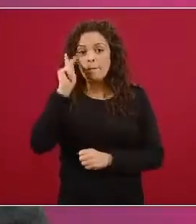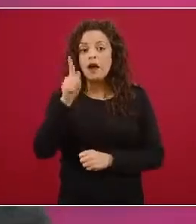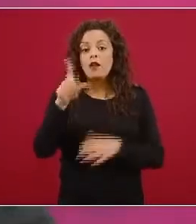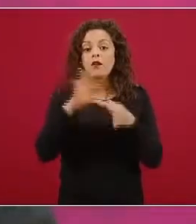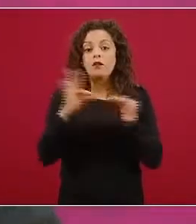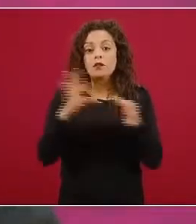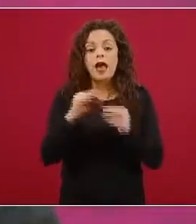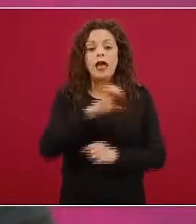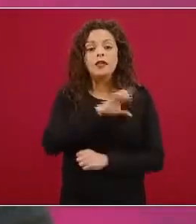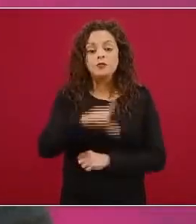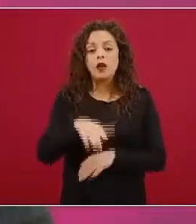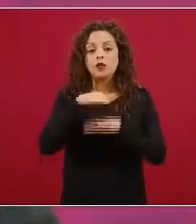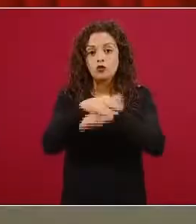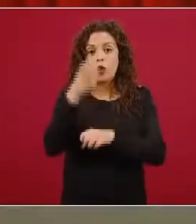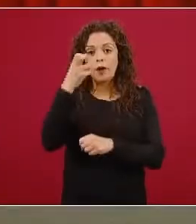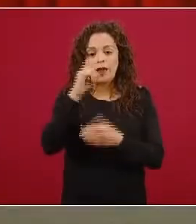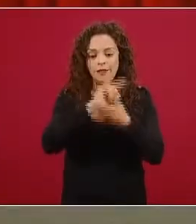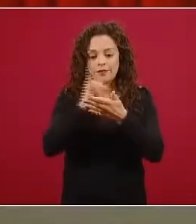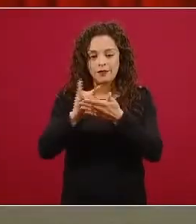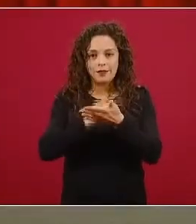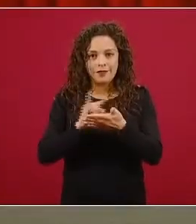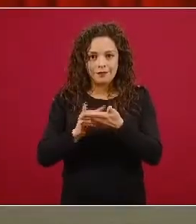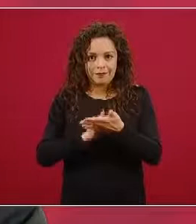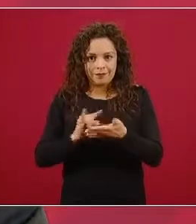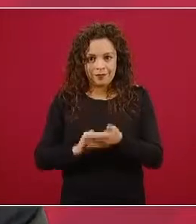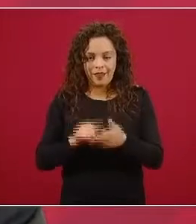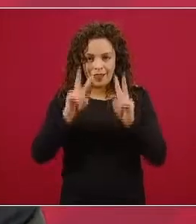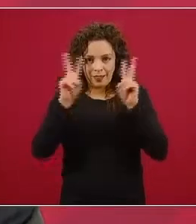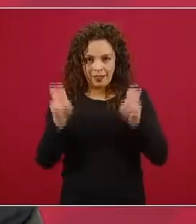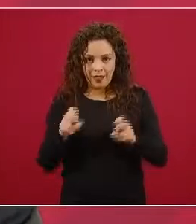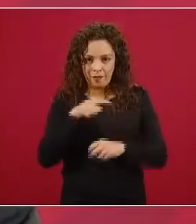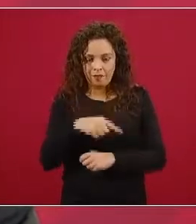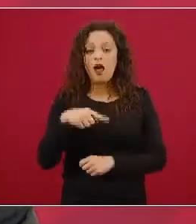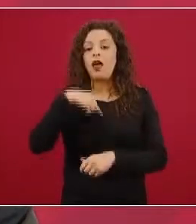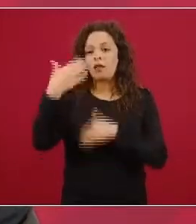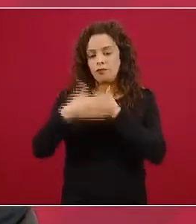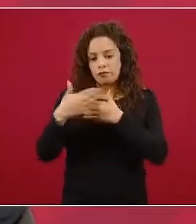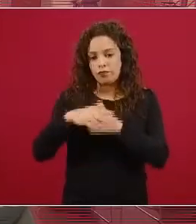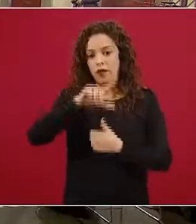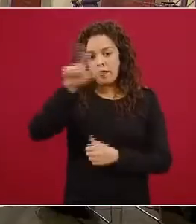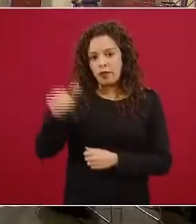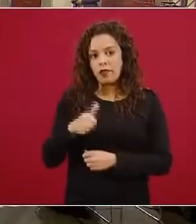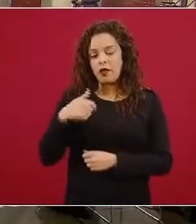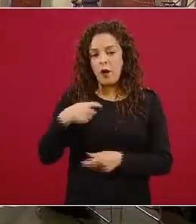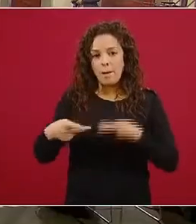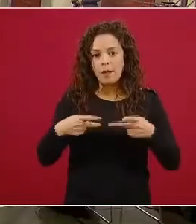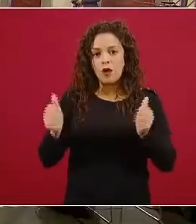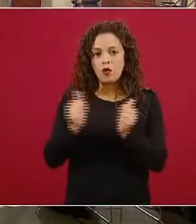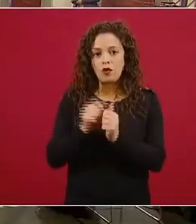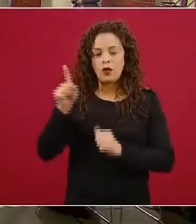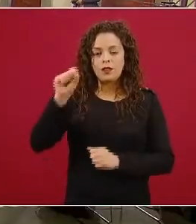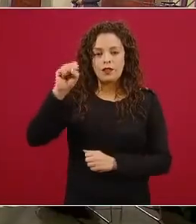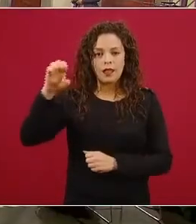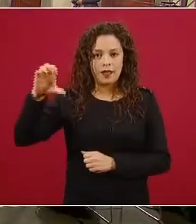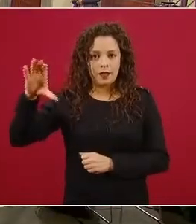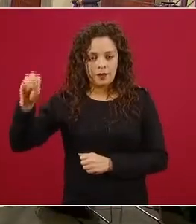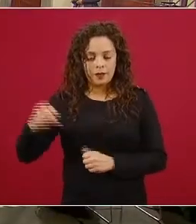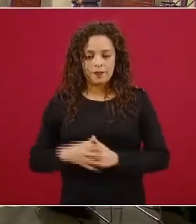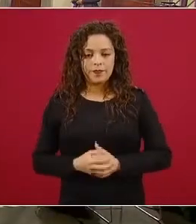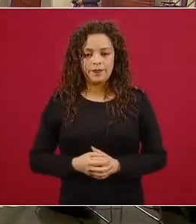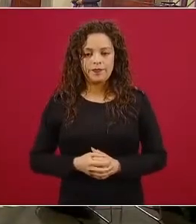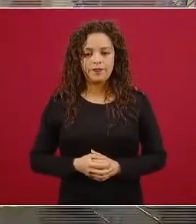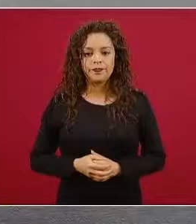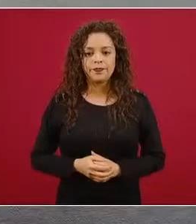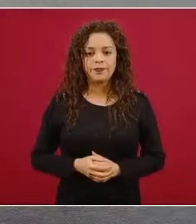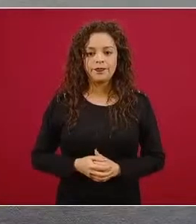los etiquetados y cómo funciona, y eso lo estamos preparando con la Secretaría de Economía. ¿Bueno? Para entenderlos, porque por ejemplo dice exceso